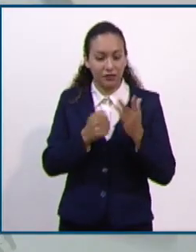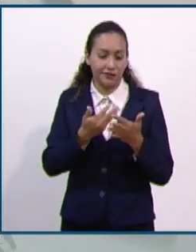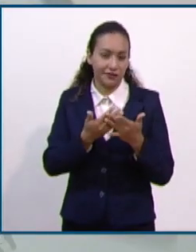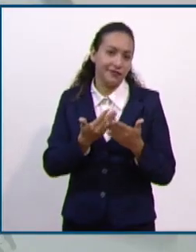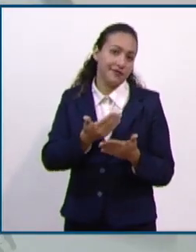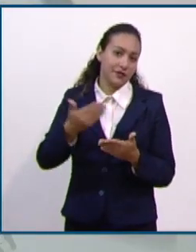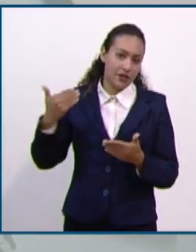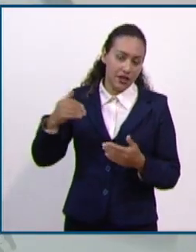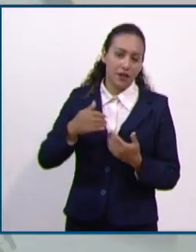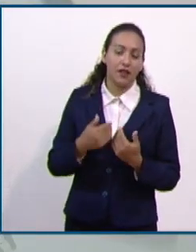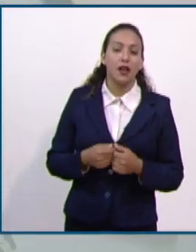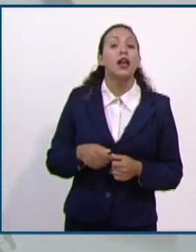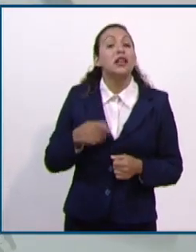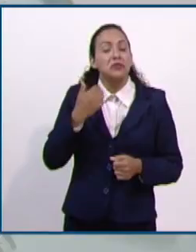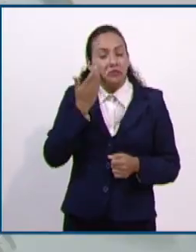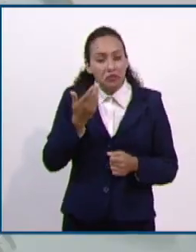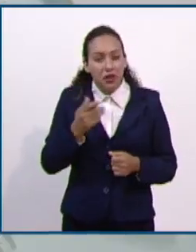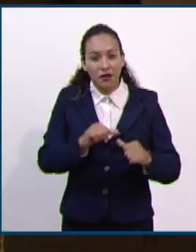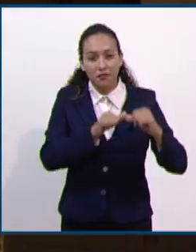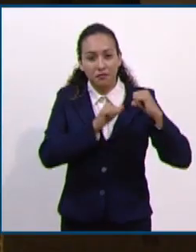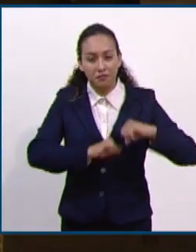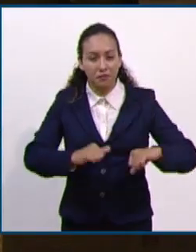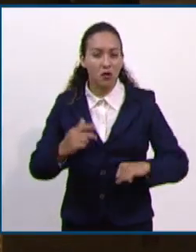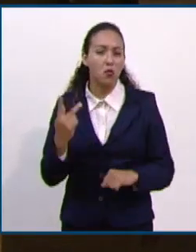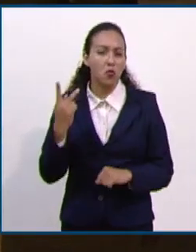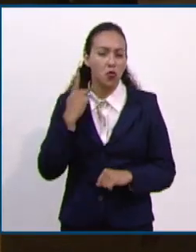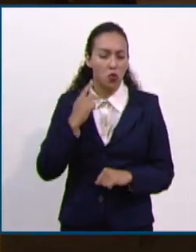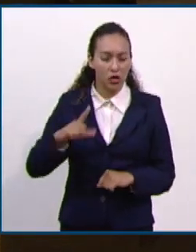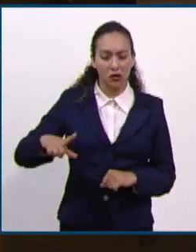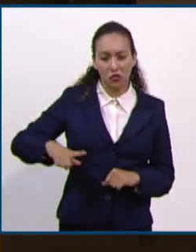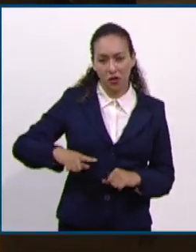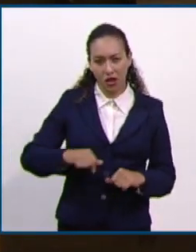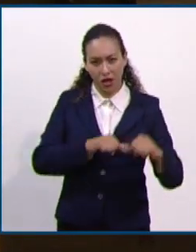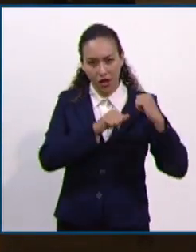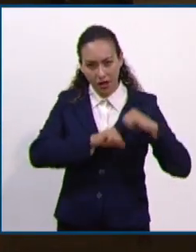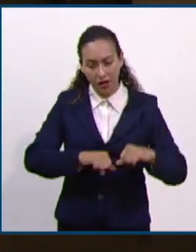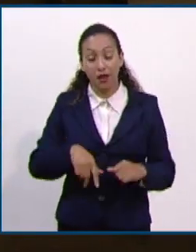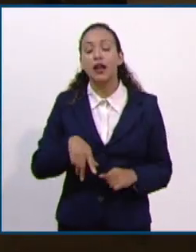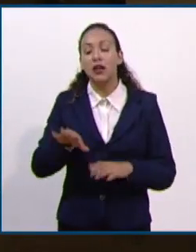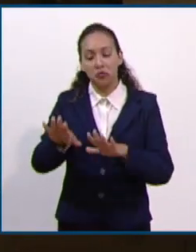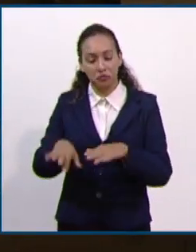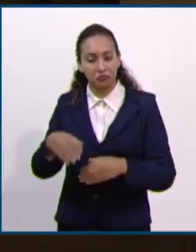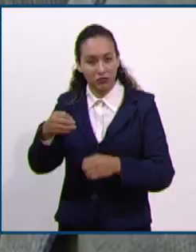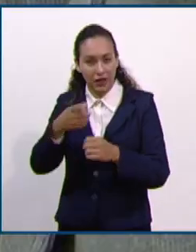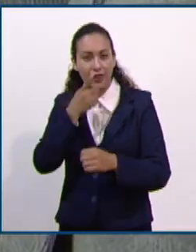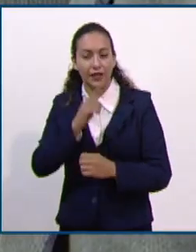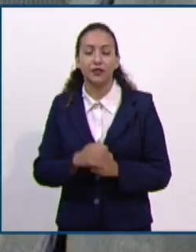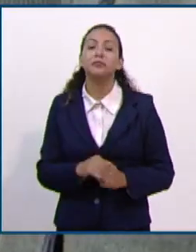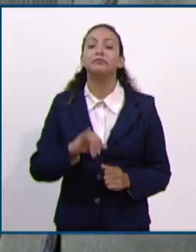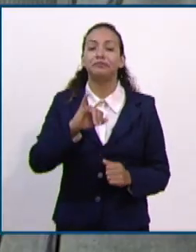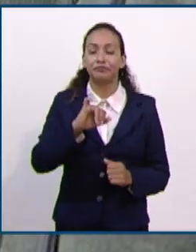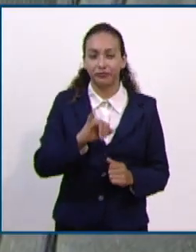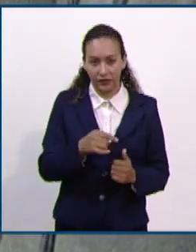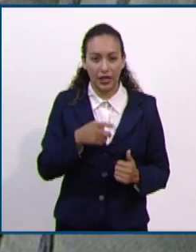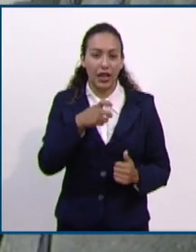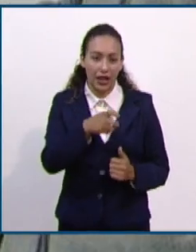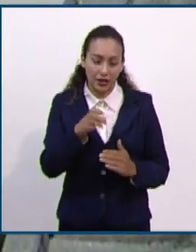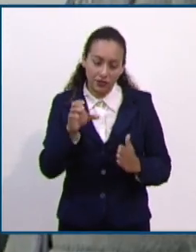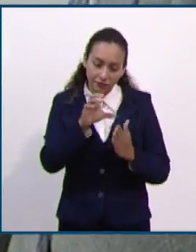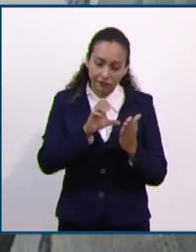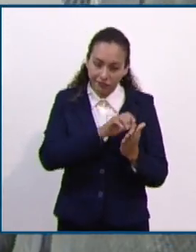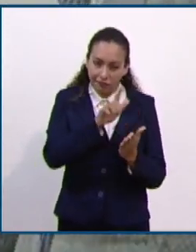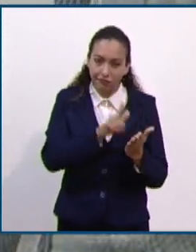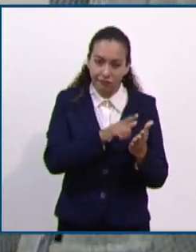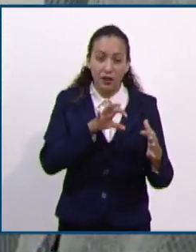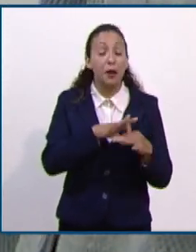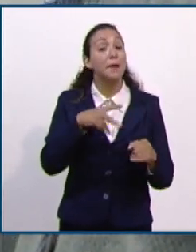se postulen por un partido político distinto. Si bien la Sala estuvo de acuerdo con que dicho precepto es inconstitucional,